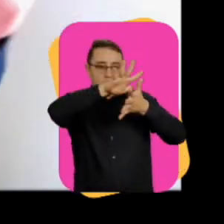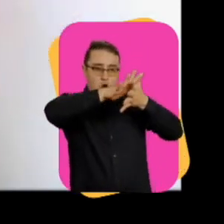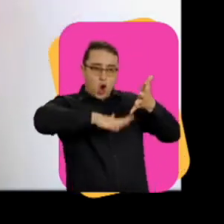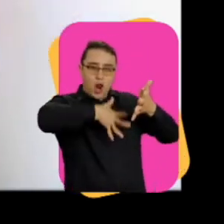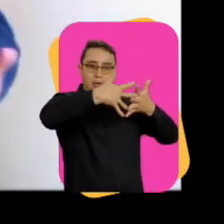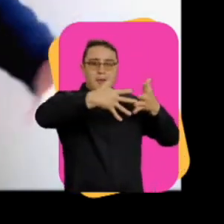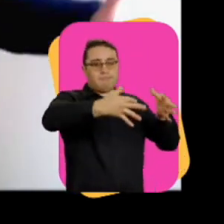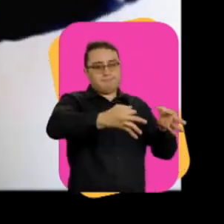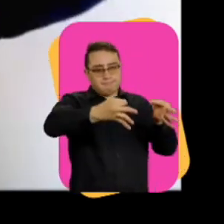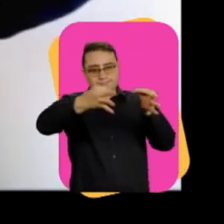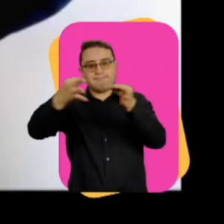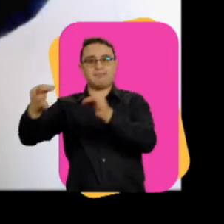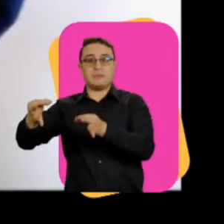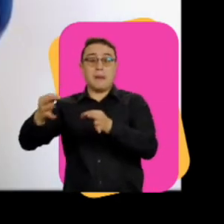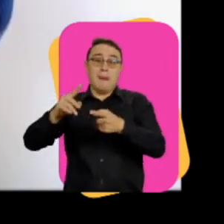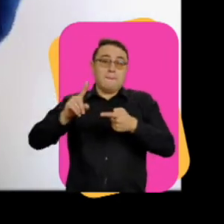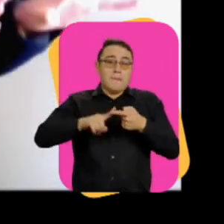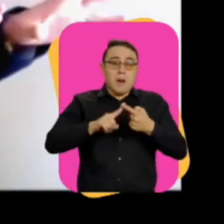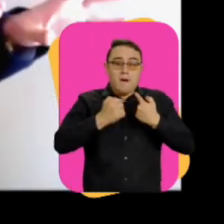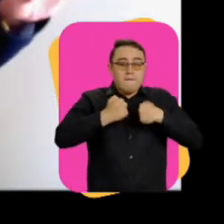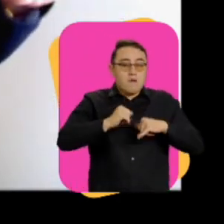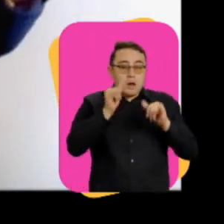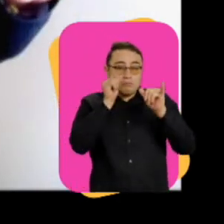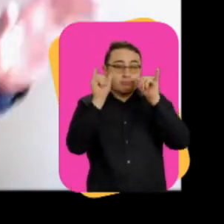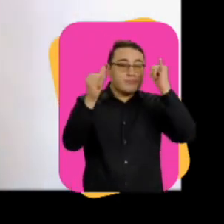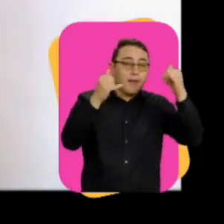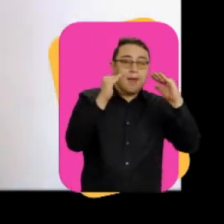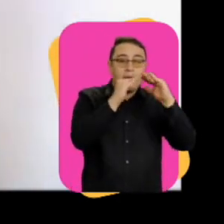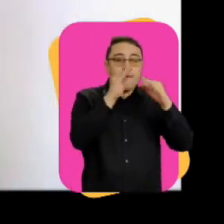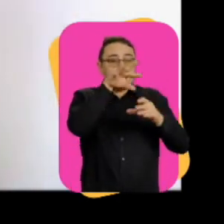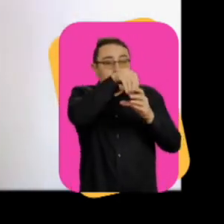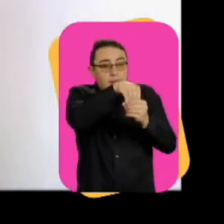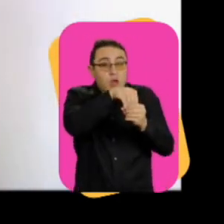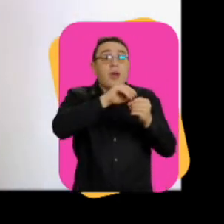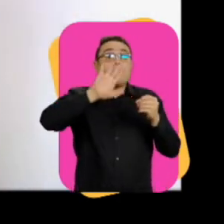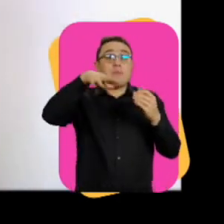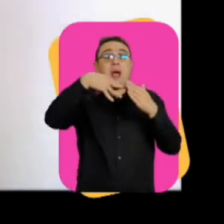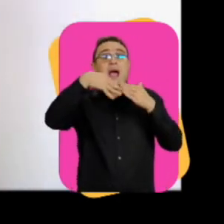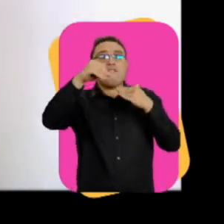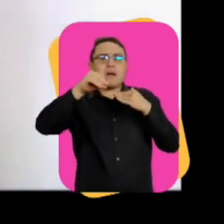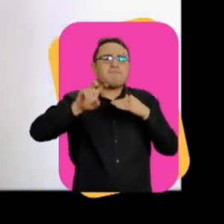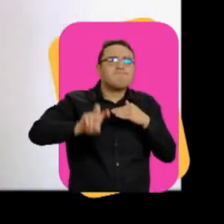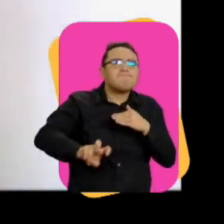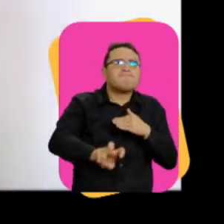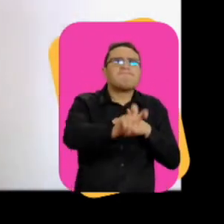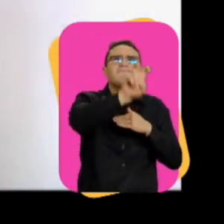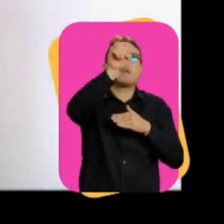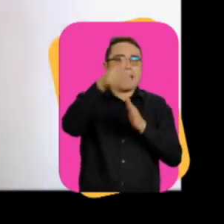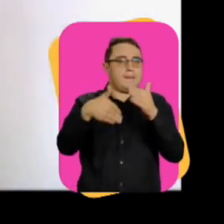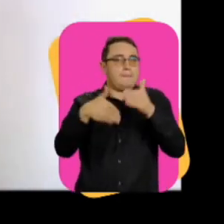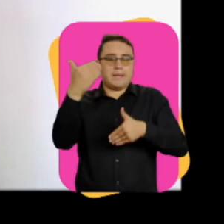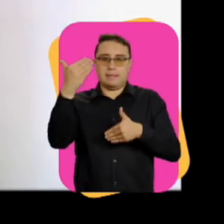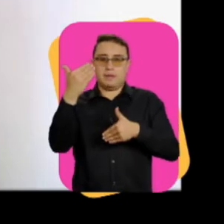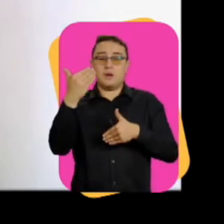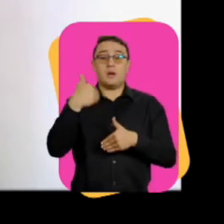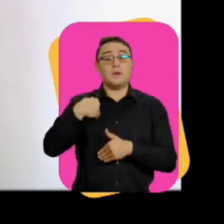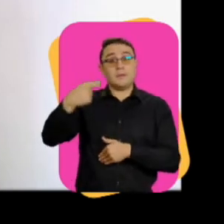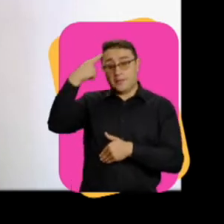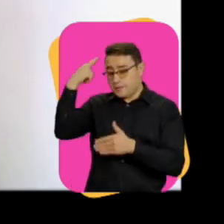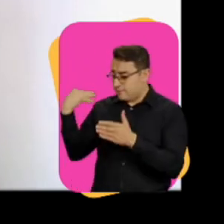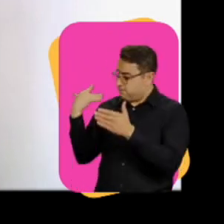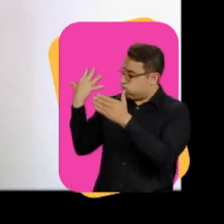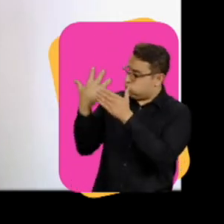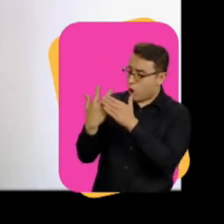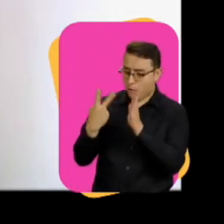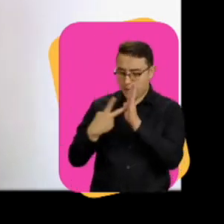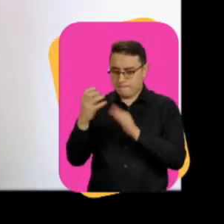movernos. Primero hacer lo que se podía, grabar en la casa, luego ya sí empezar a viajar. A mí me parece que el año 2020 fue